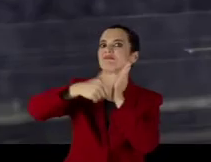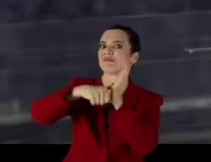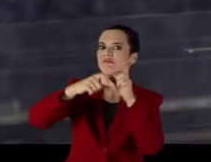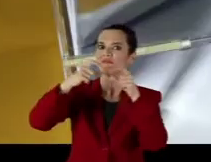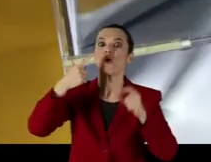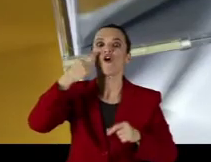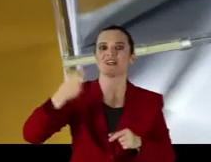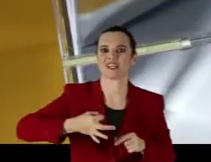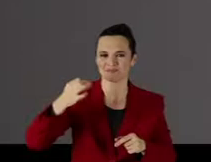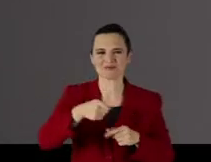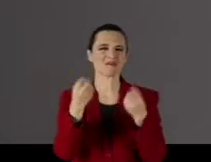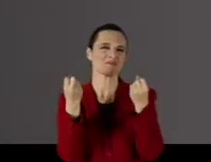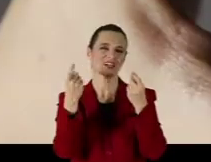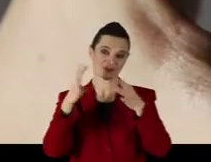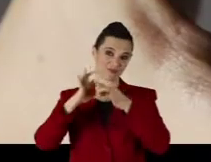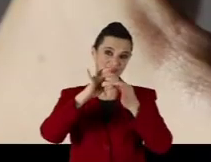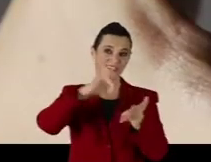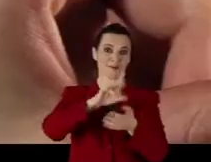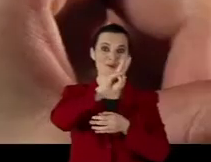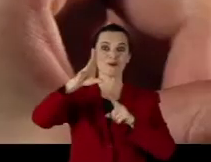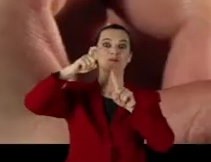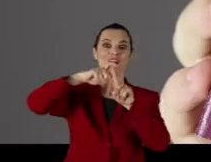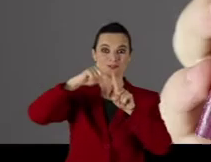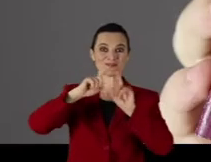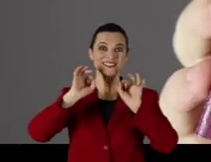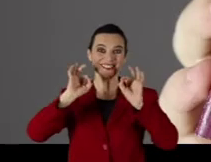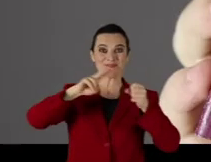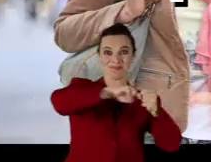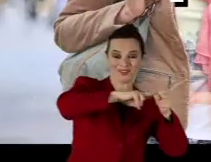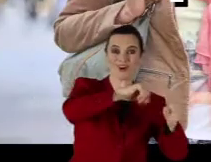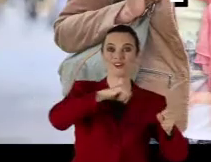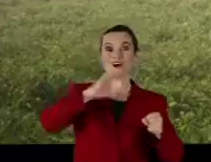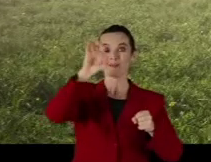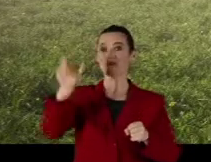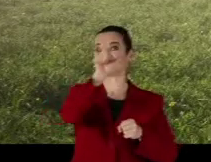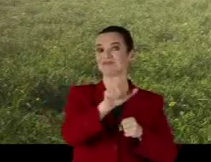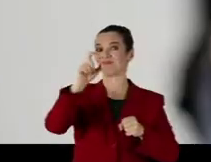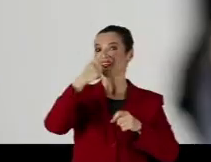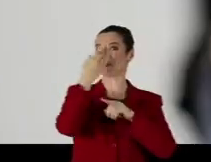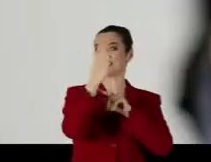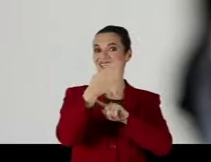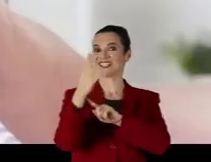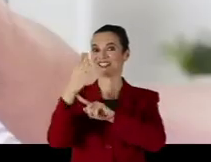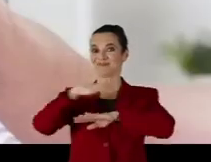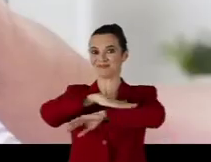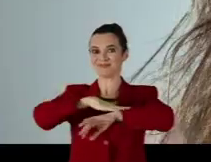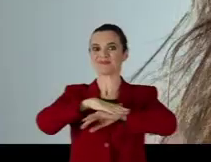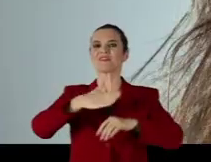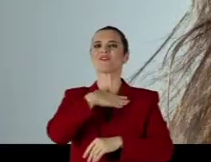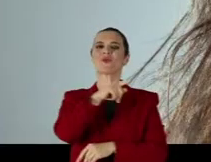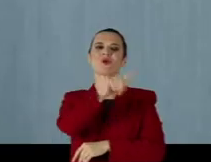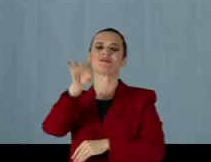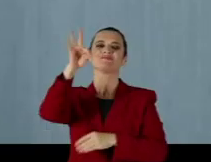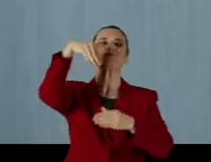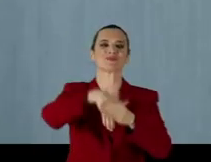y deposítalas en las urnas. No olvides tu documento original de identidad. ¿Para qué? Para elegir, si quieres, a tus representantes